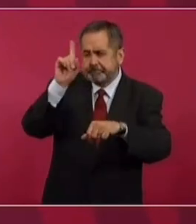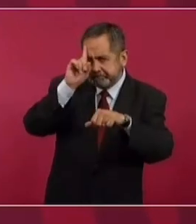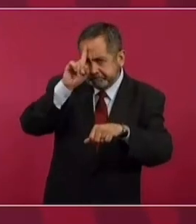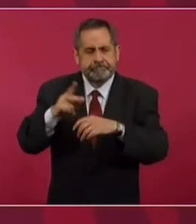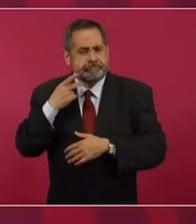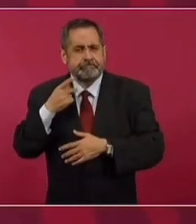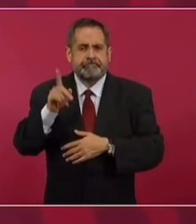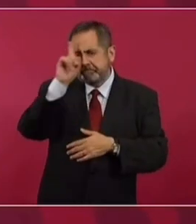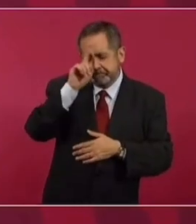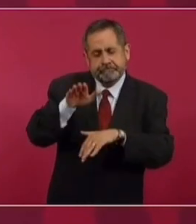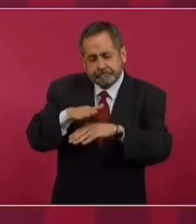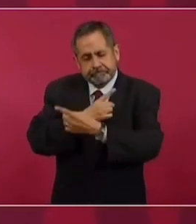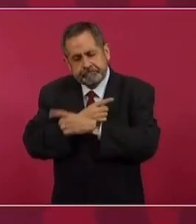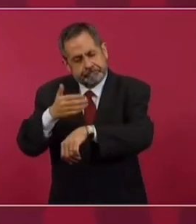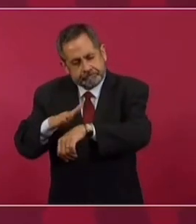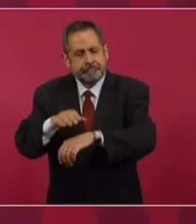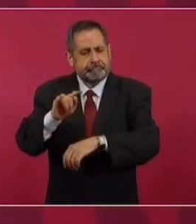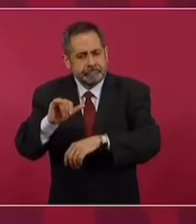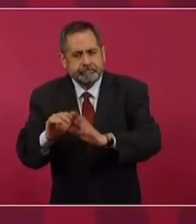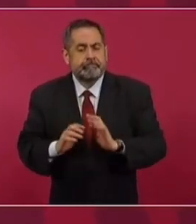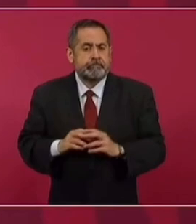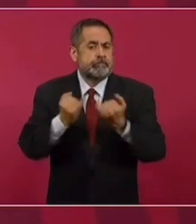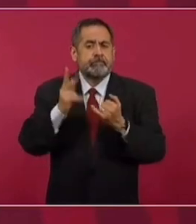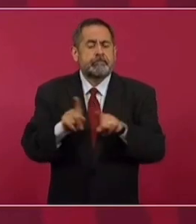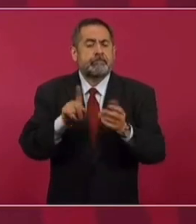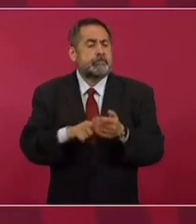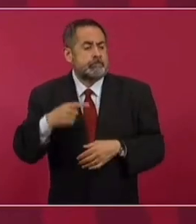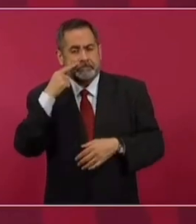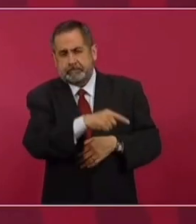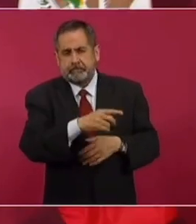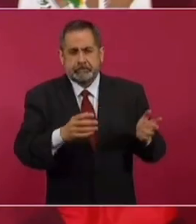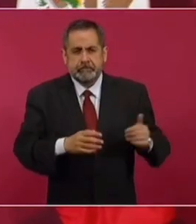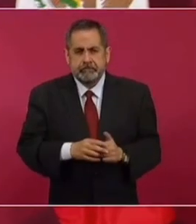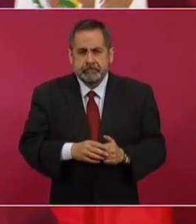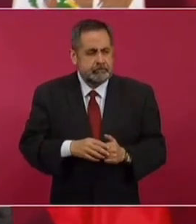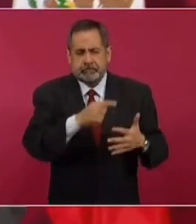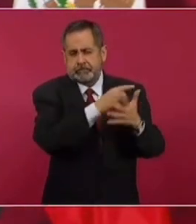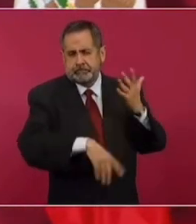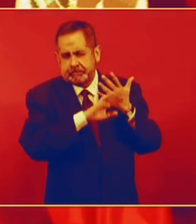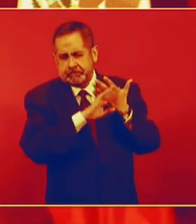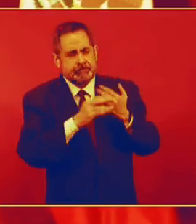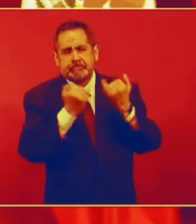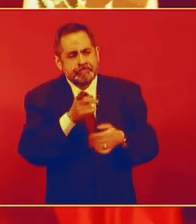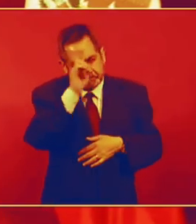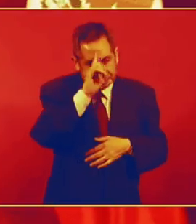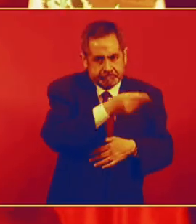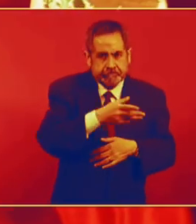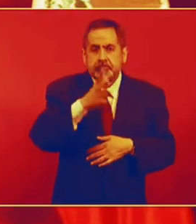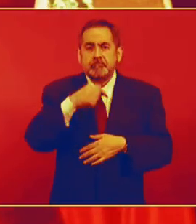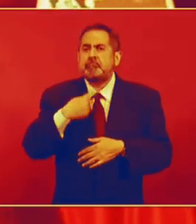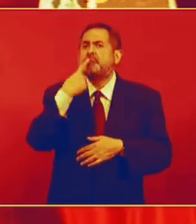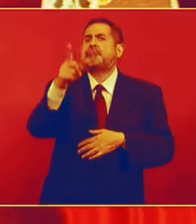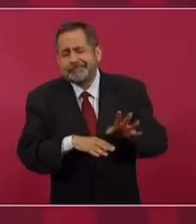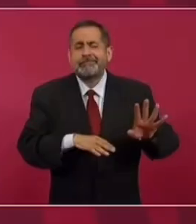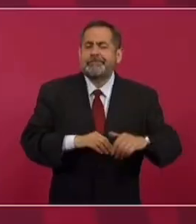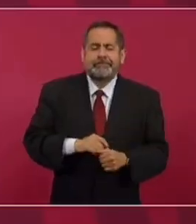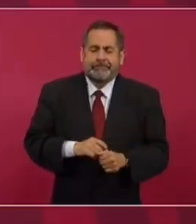política, moral. Es lo que hago con todos los que nos atacan, pero no voy a presentar una